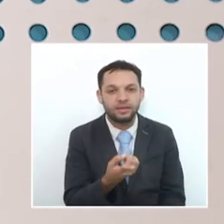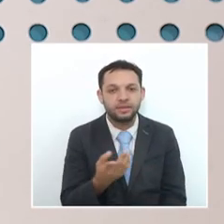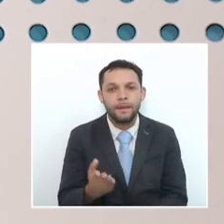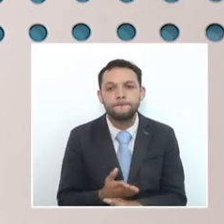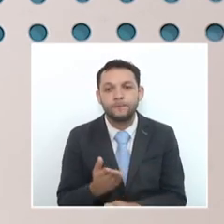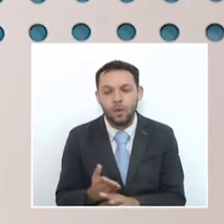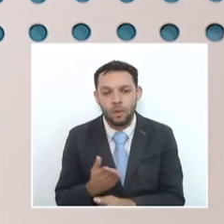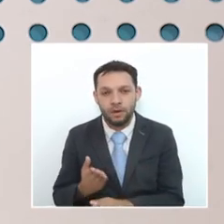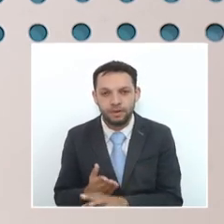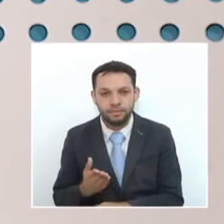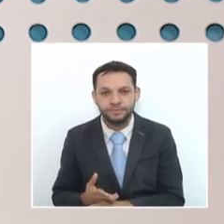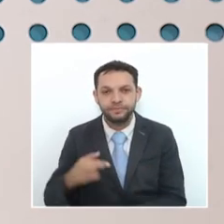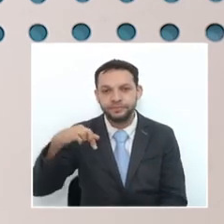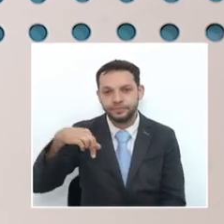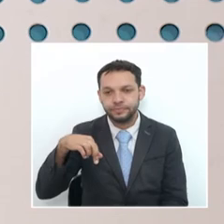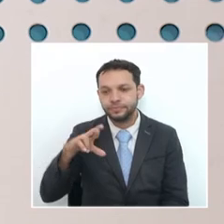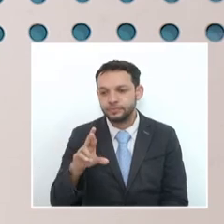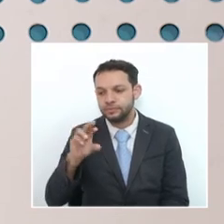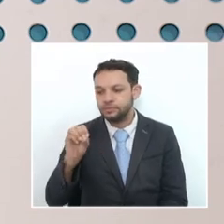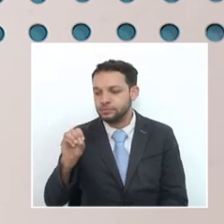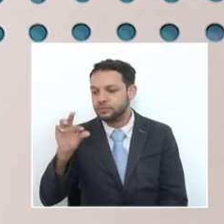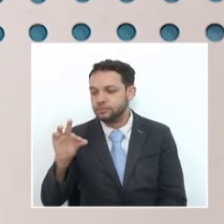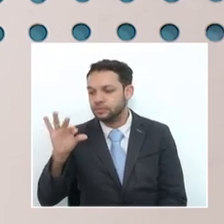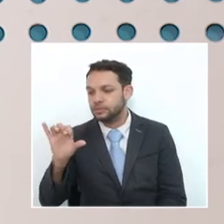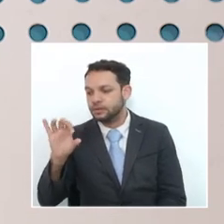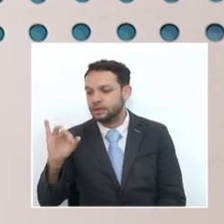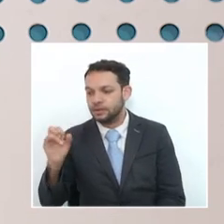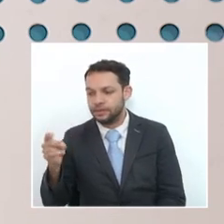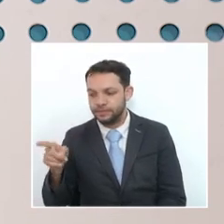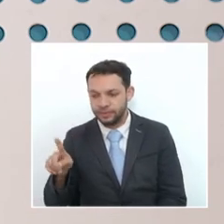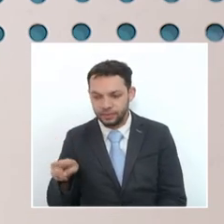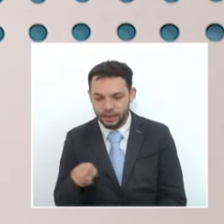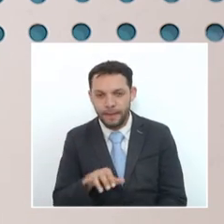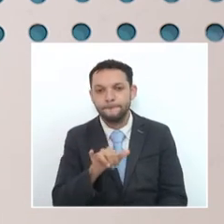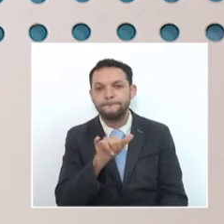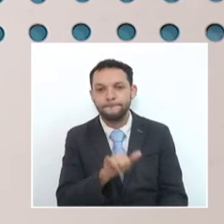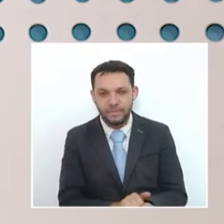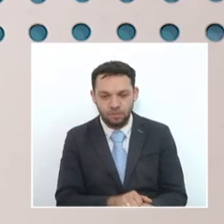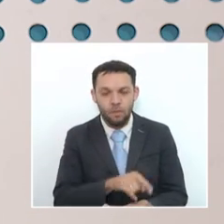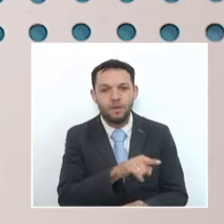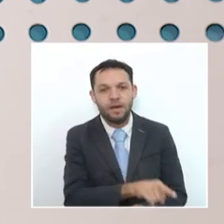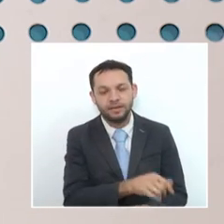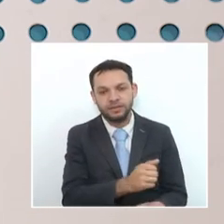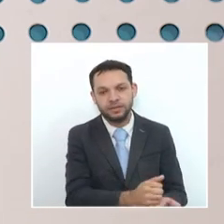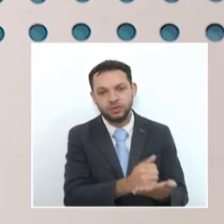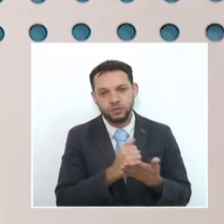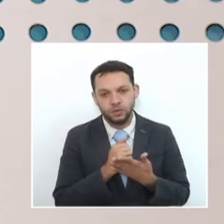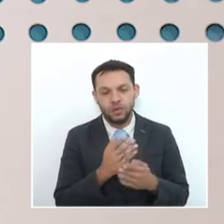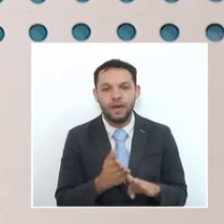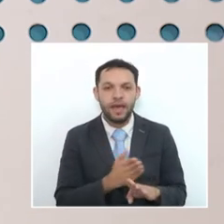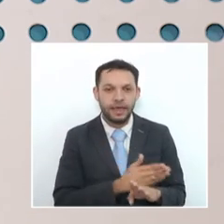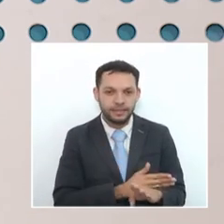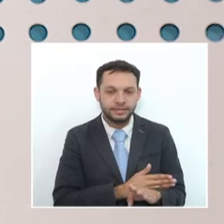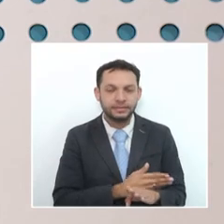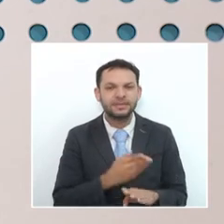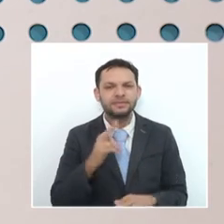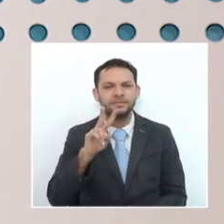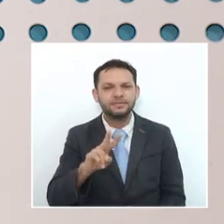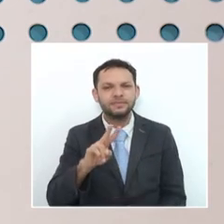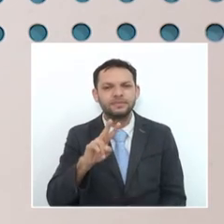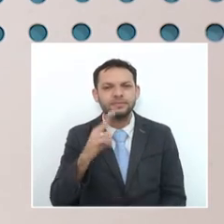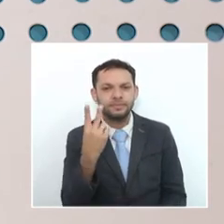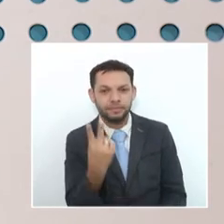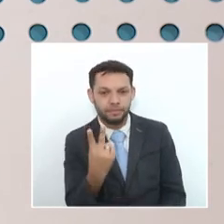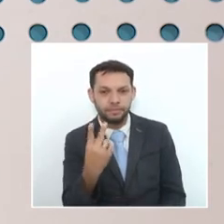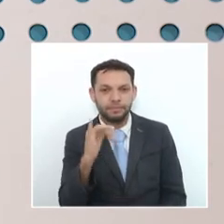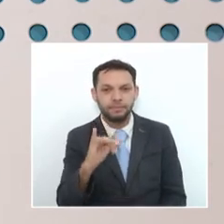proteínas y buenas calorías. Ahí los van a tener con este producto. Antes era el vitamín, pero la gente